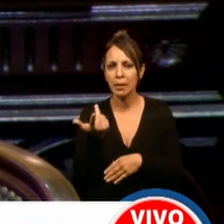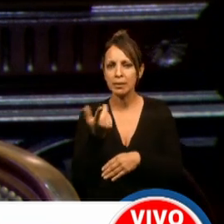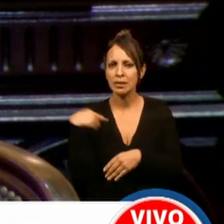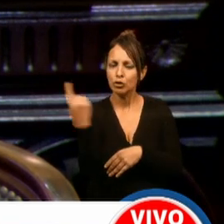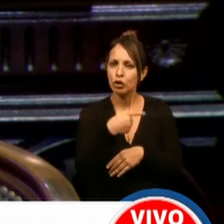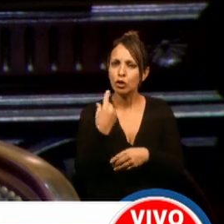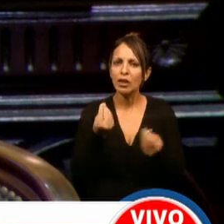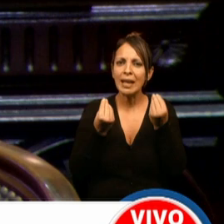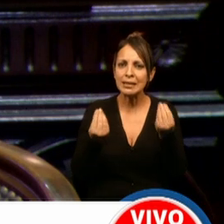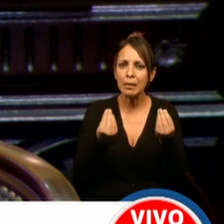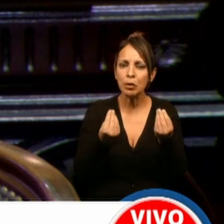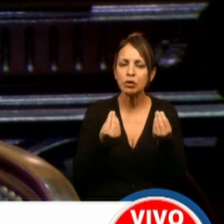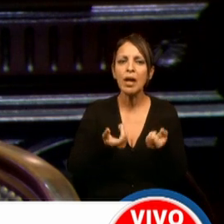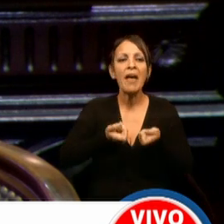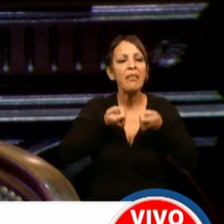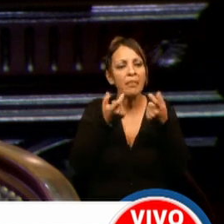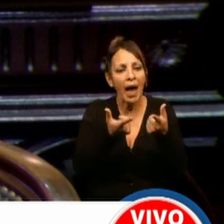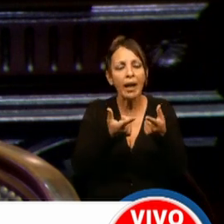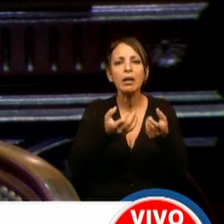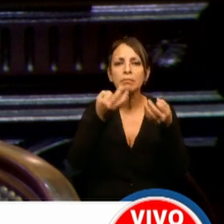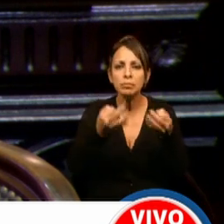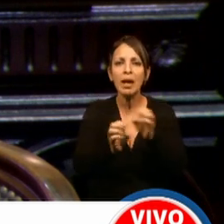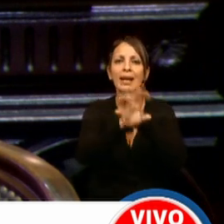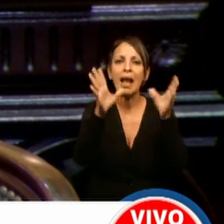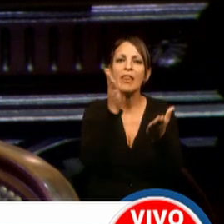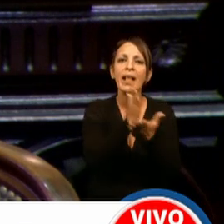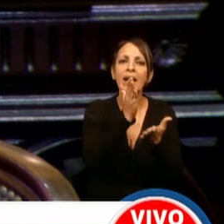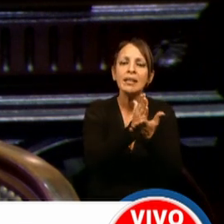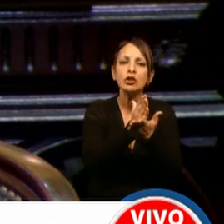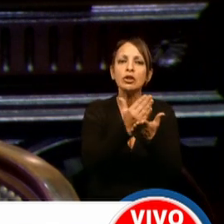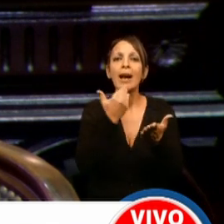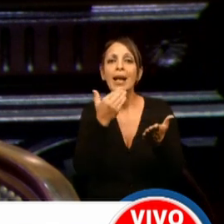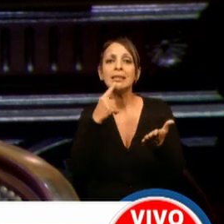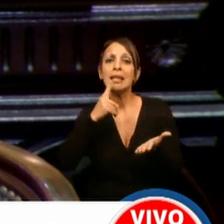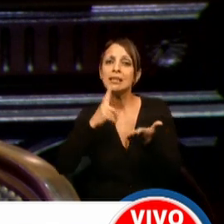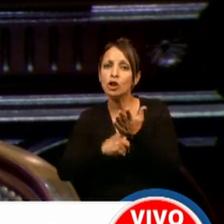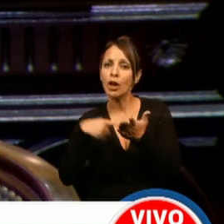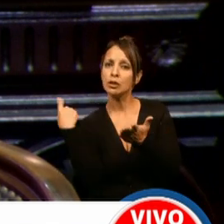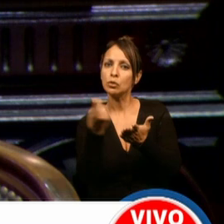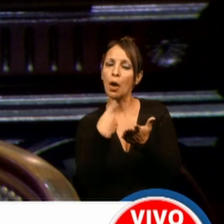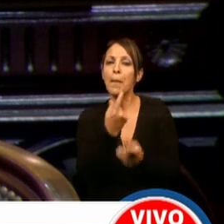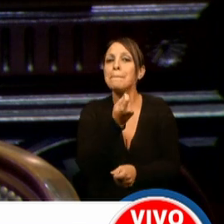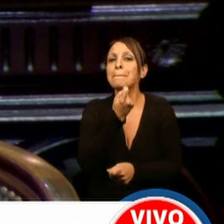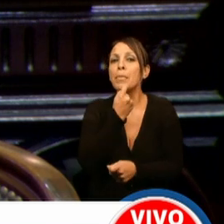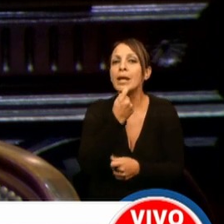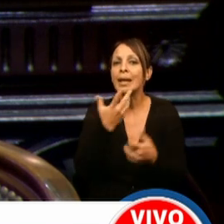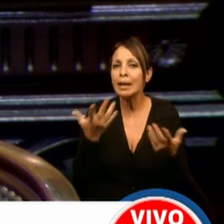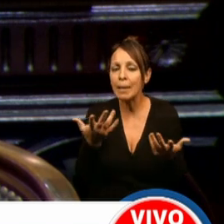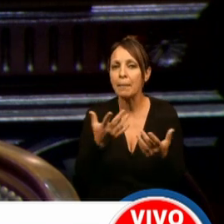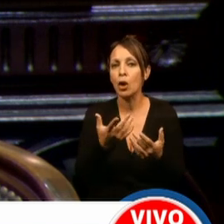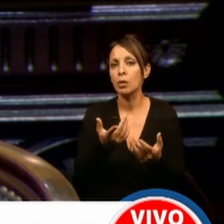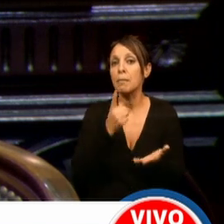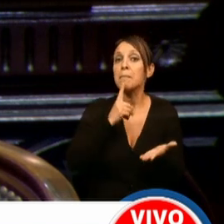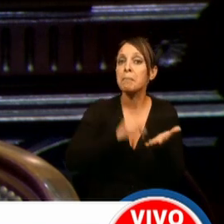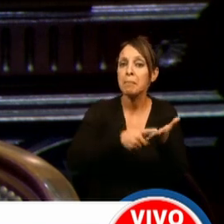es efectivizar derechos a partir de medidas como por ejemplo la que propias